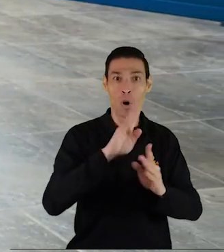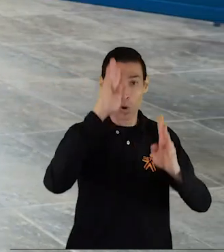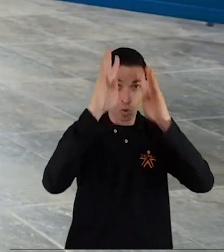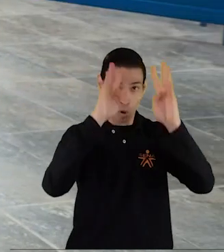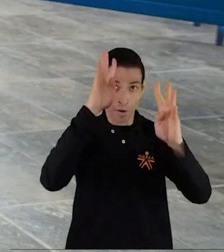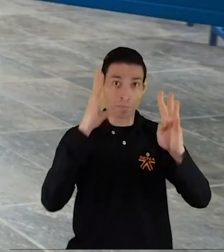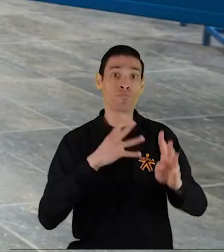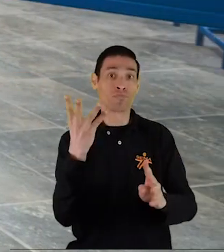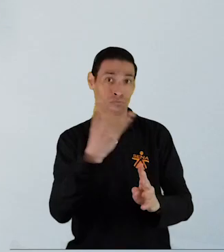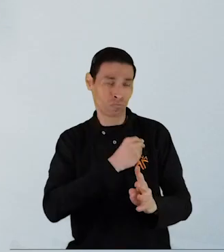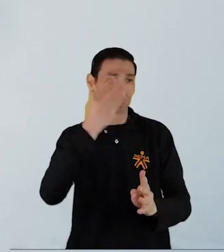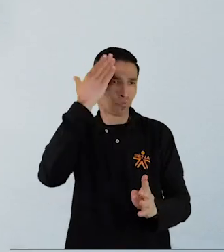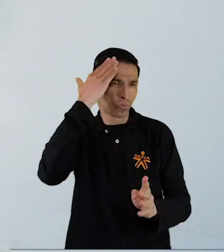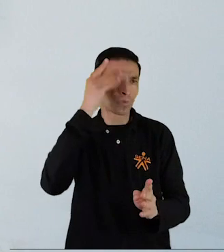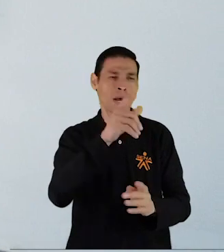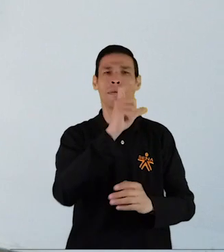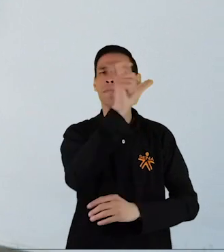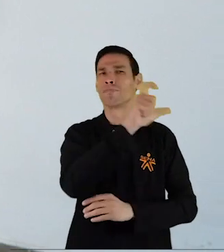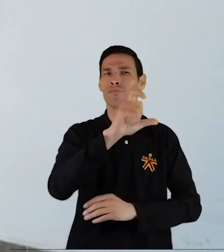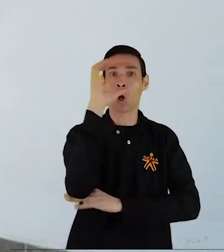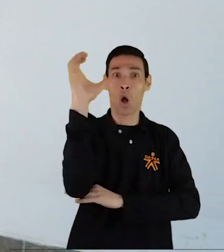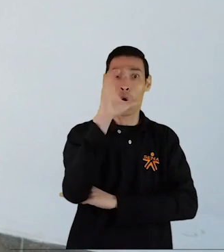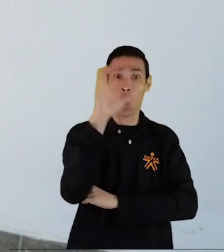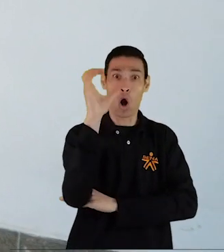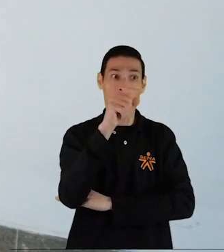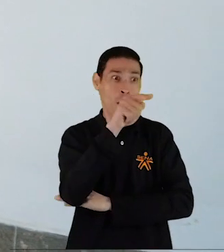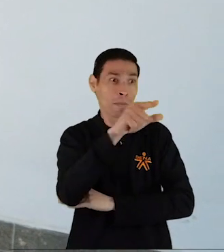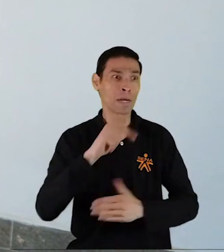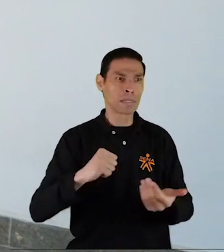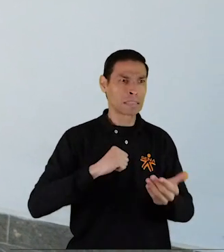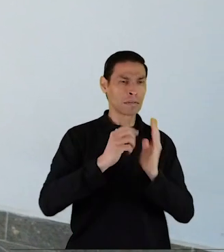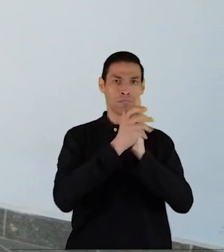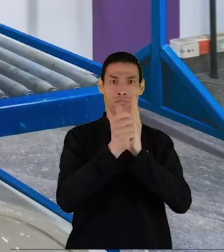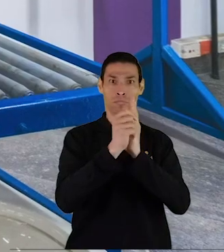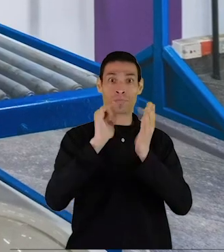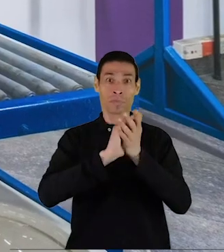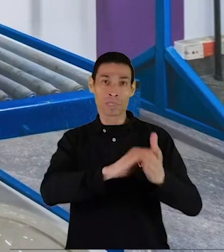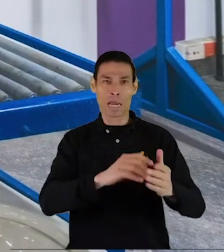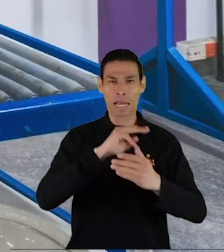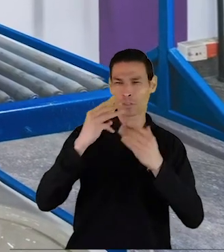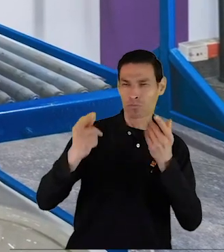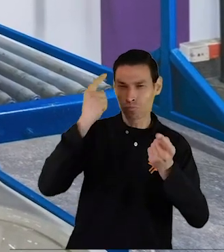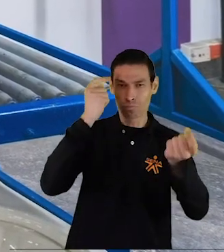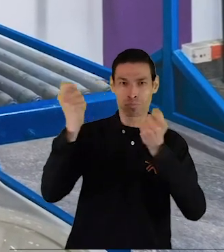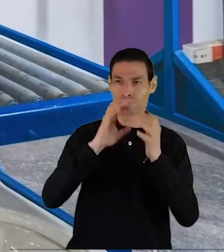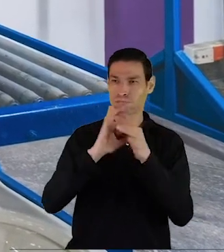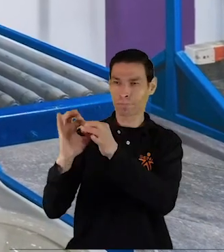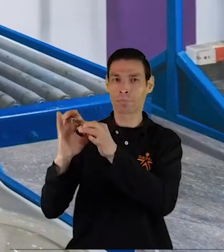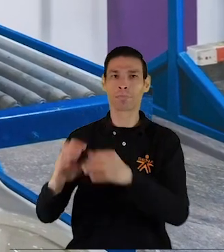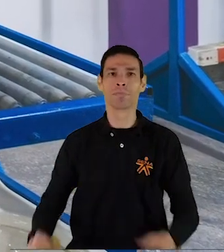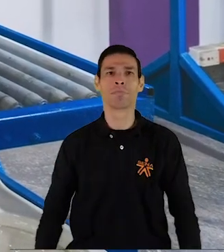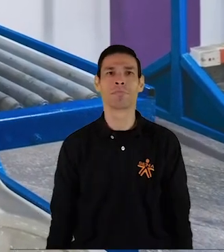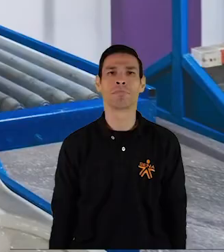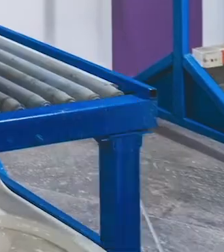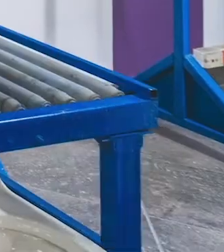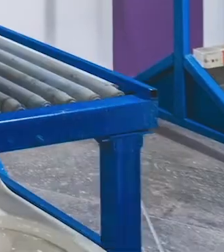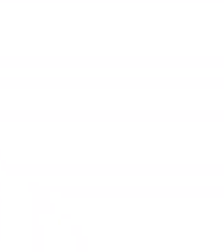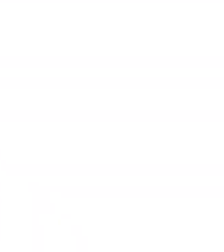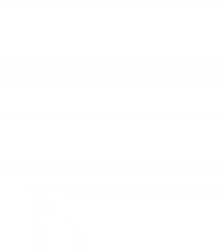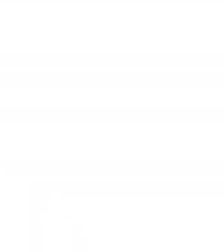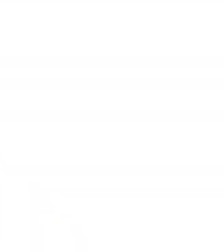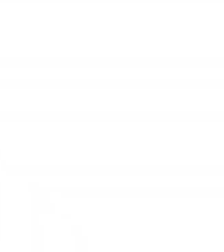conocimiento para robustecer la formación del SENA y desarrollar un modelo de escuela de destrezas que promueva la